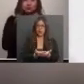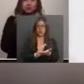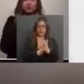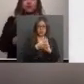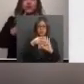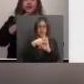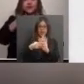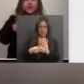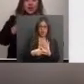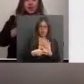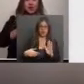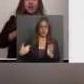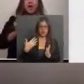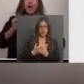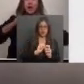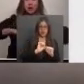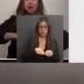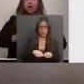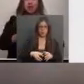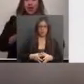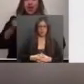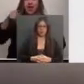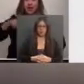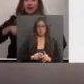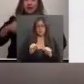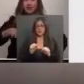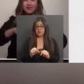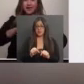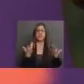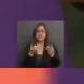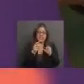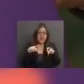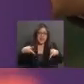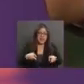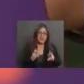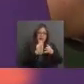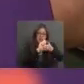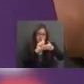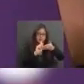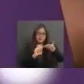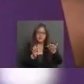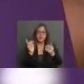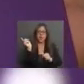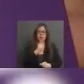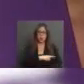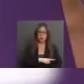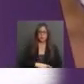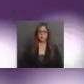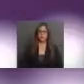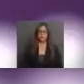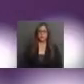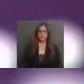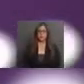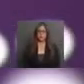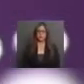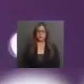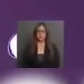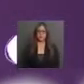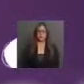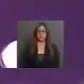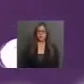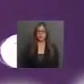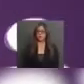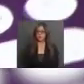donde la lectura, la verdad, no se hace mucho también. O sea, mucho es como del traspaso de oído, de lo que